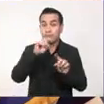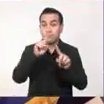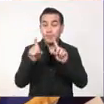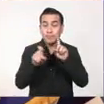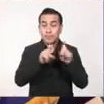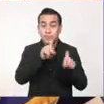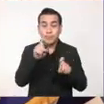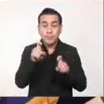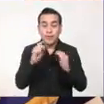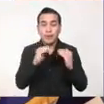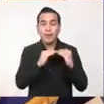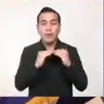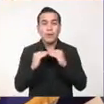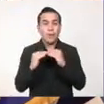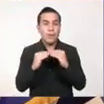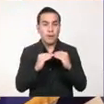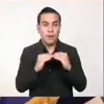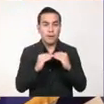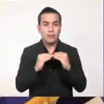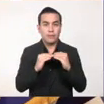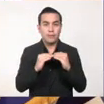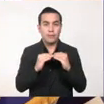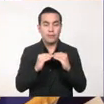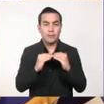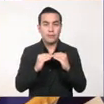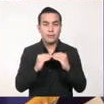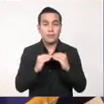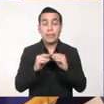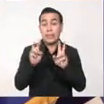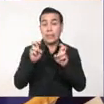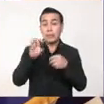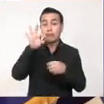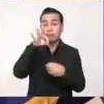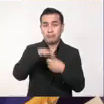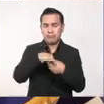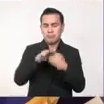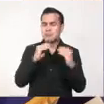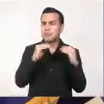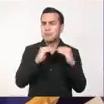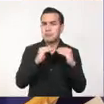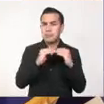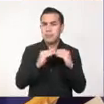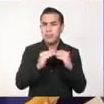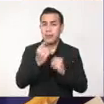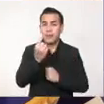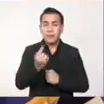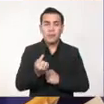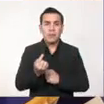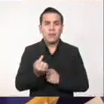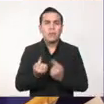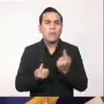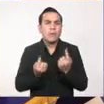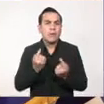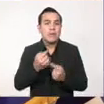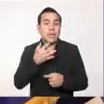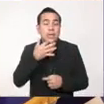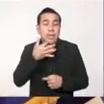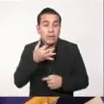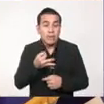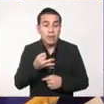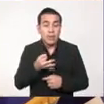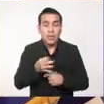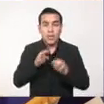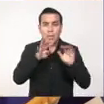también lo reflejaron en las elecciones. Ahora, alguien me dijo una vez, bueno, pero si tú hablas de 90 y